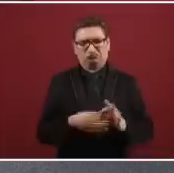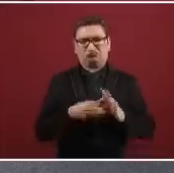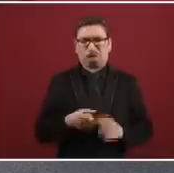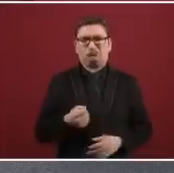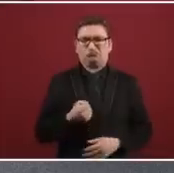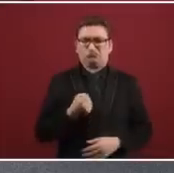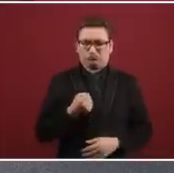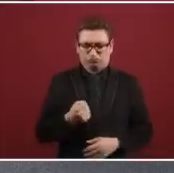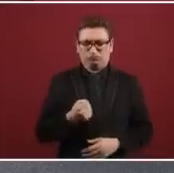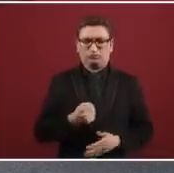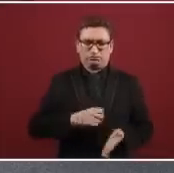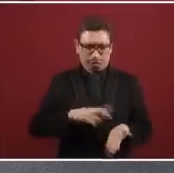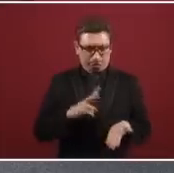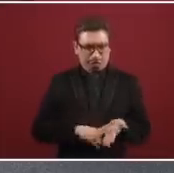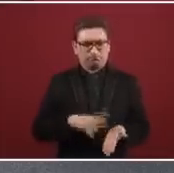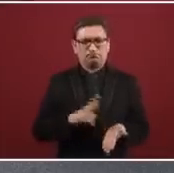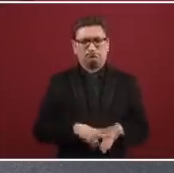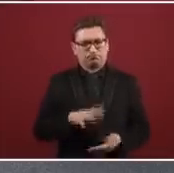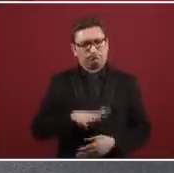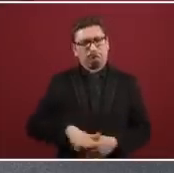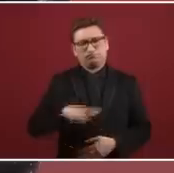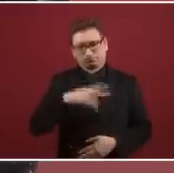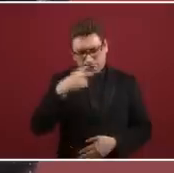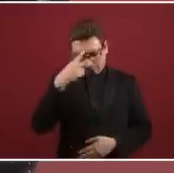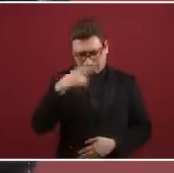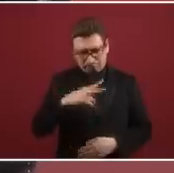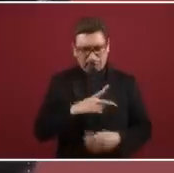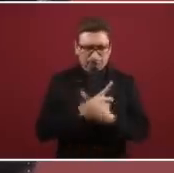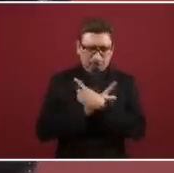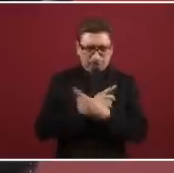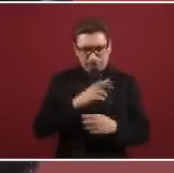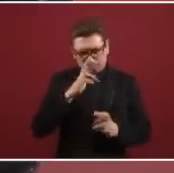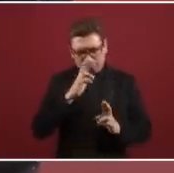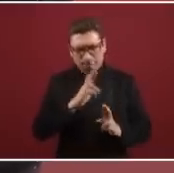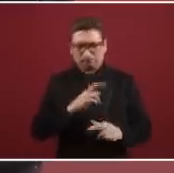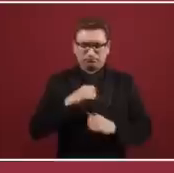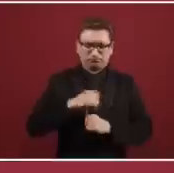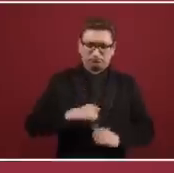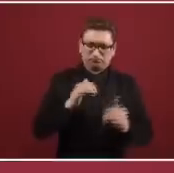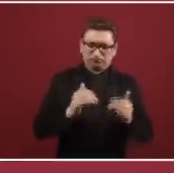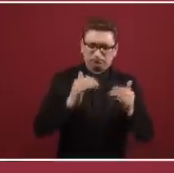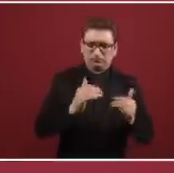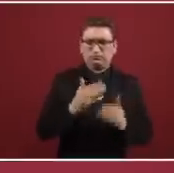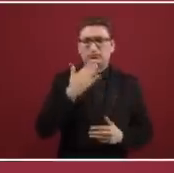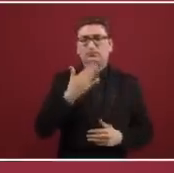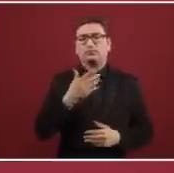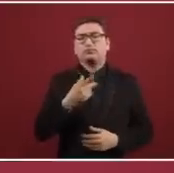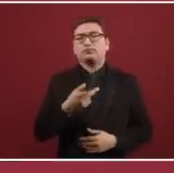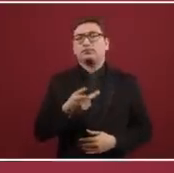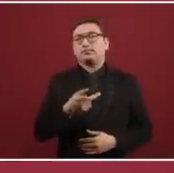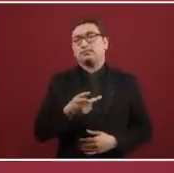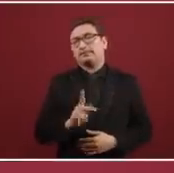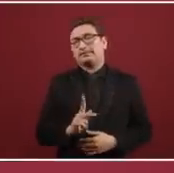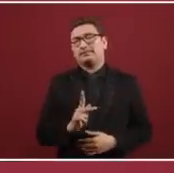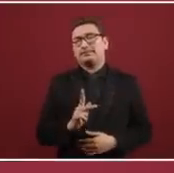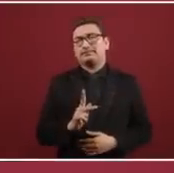valer nuestra dignidad y nuestra soberanía, pero no